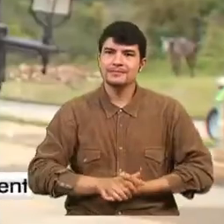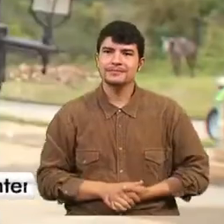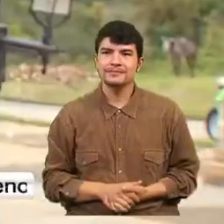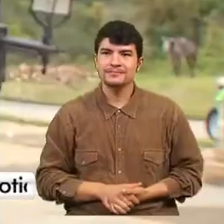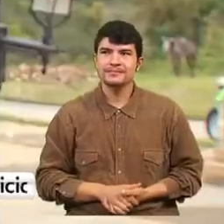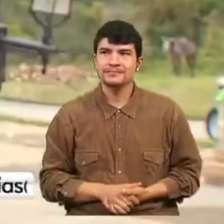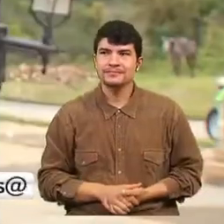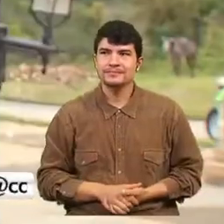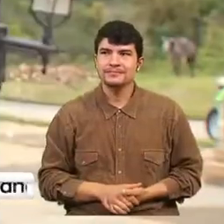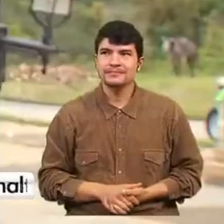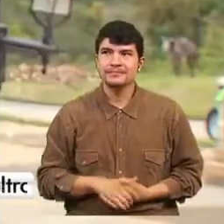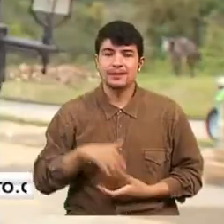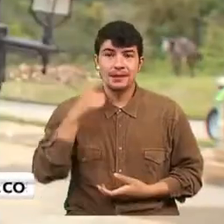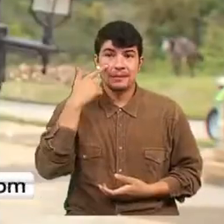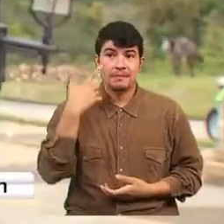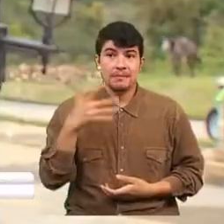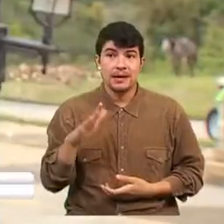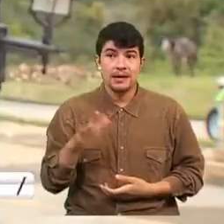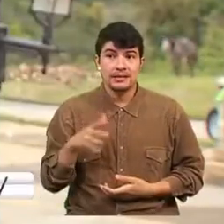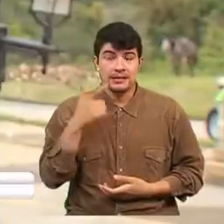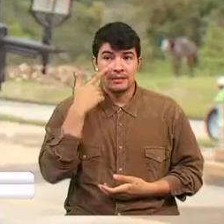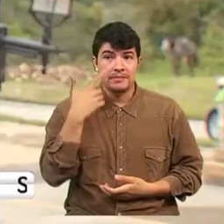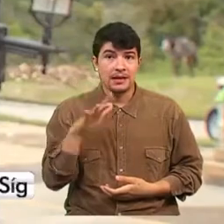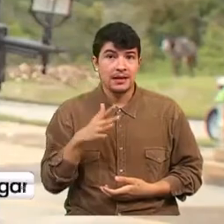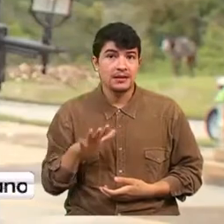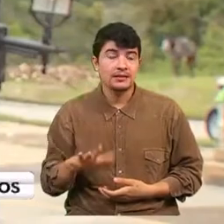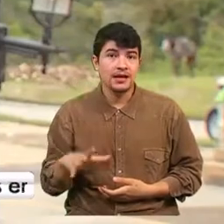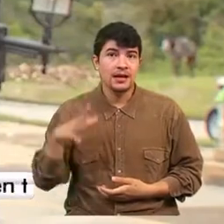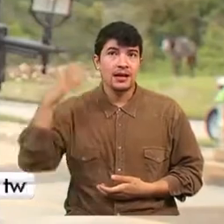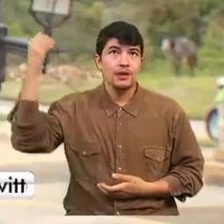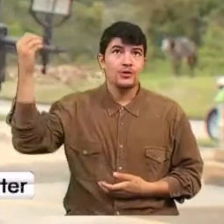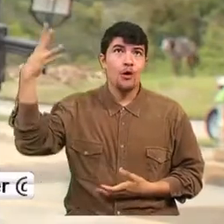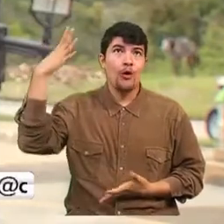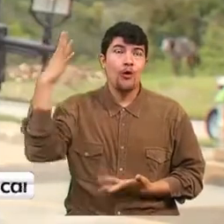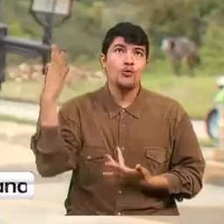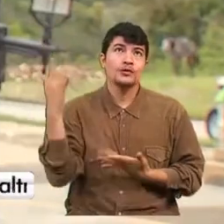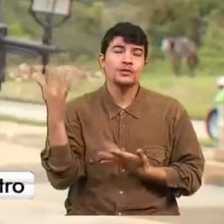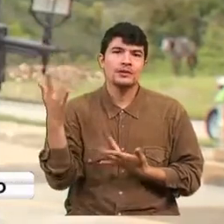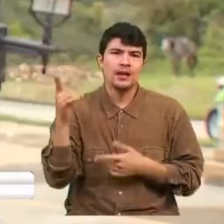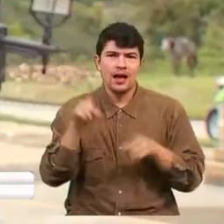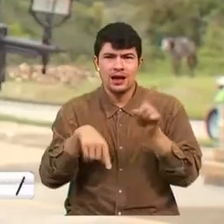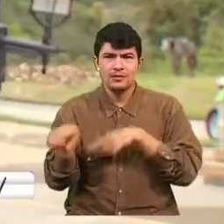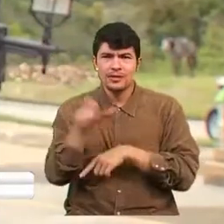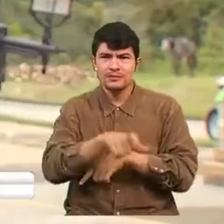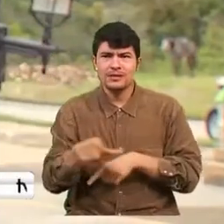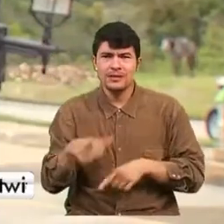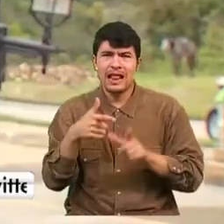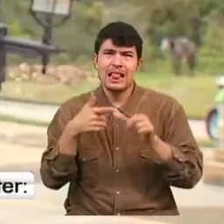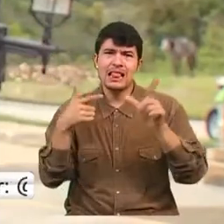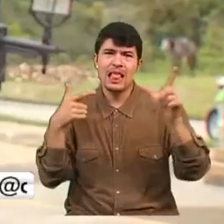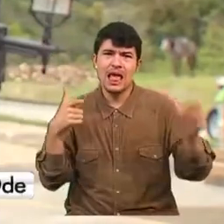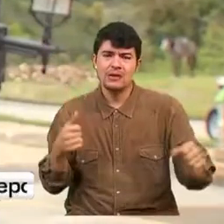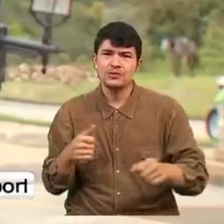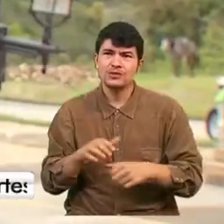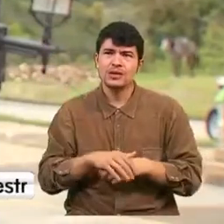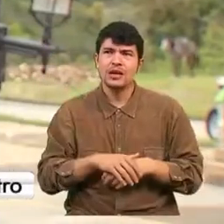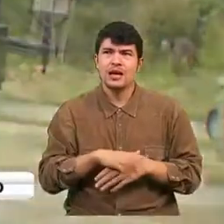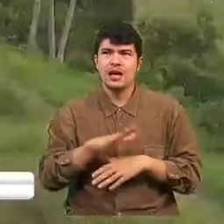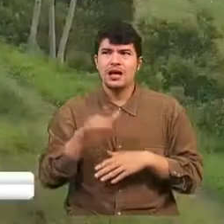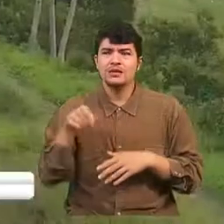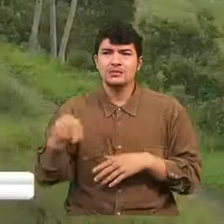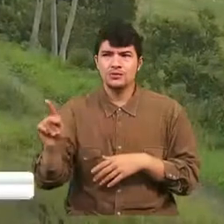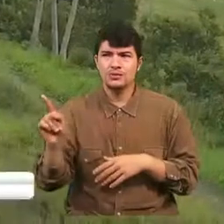Y esta parece ser una luz de esperanza para muchas personas que veían muy lejos al gobernador, que veían muy lejos a